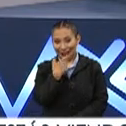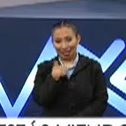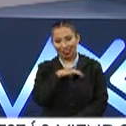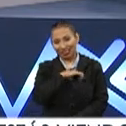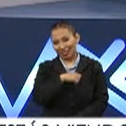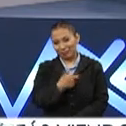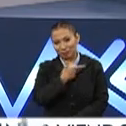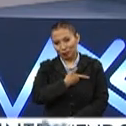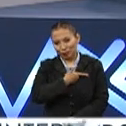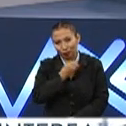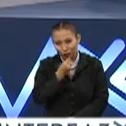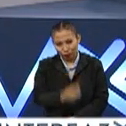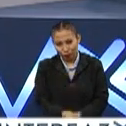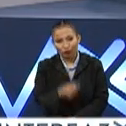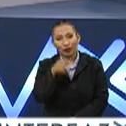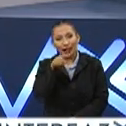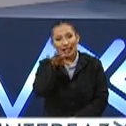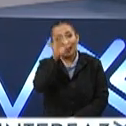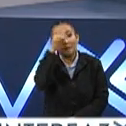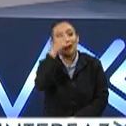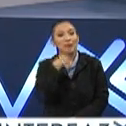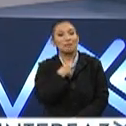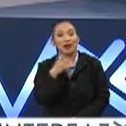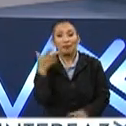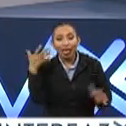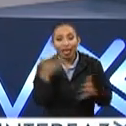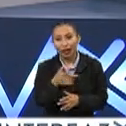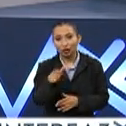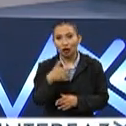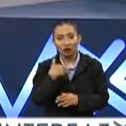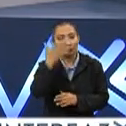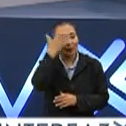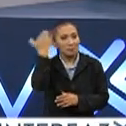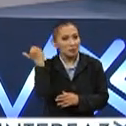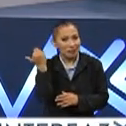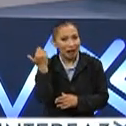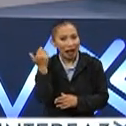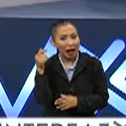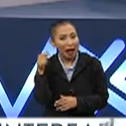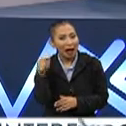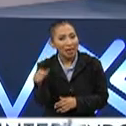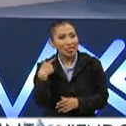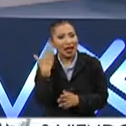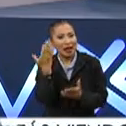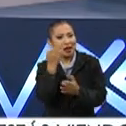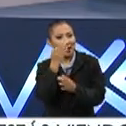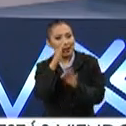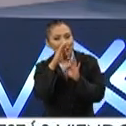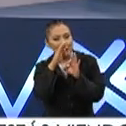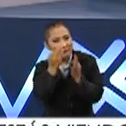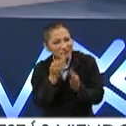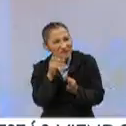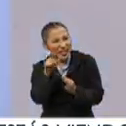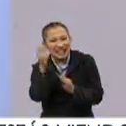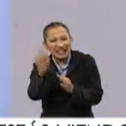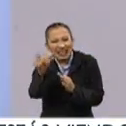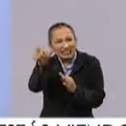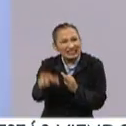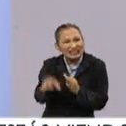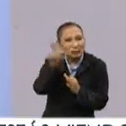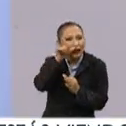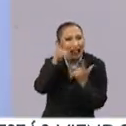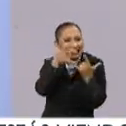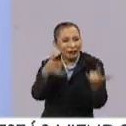mis favoritas. A mí me gustó mucho y para mí fue un descubrimiento. Yo no estaba consciente de la figura que implicaba en